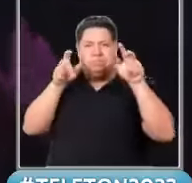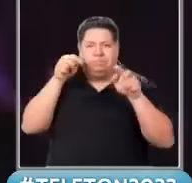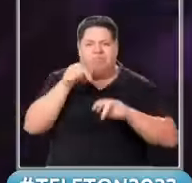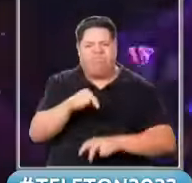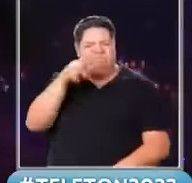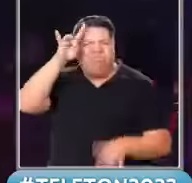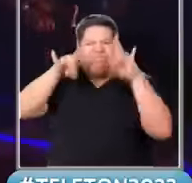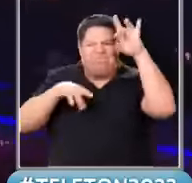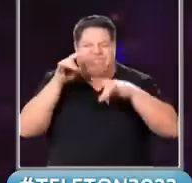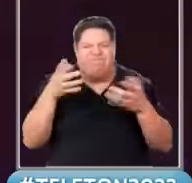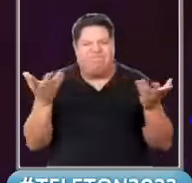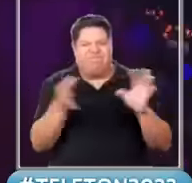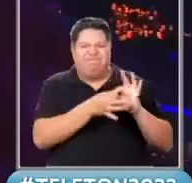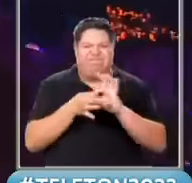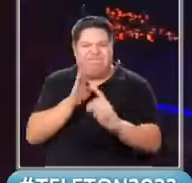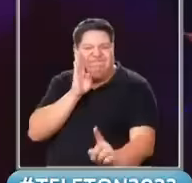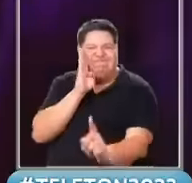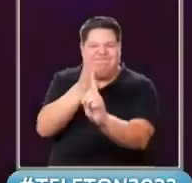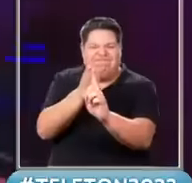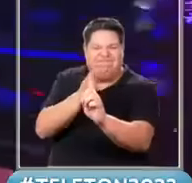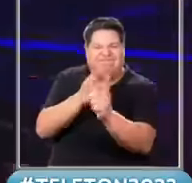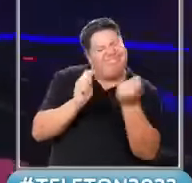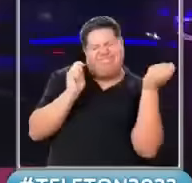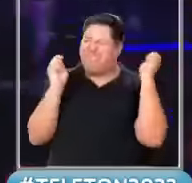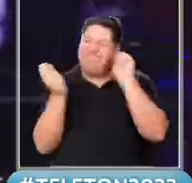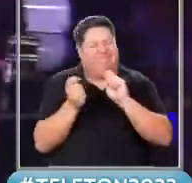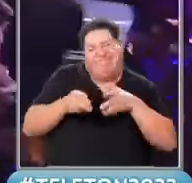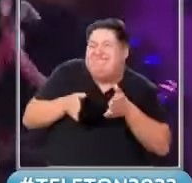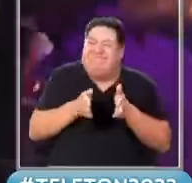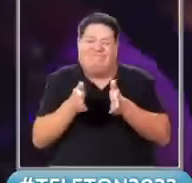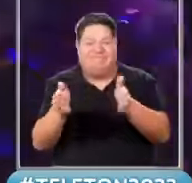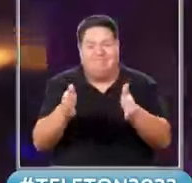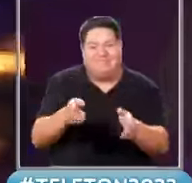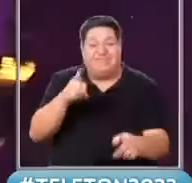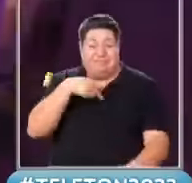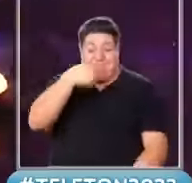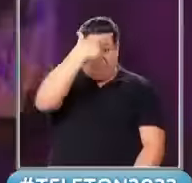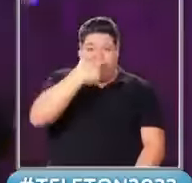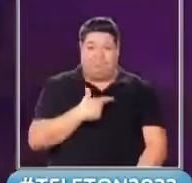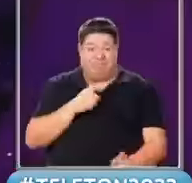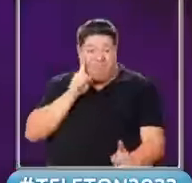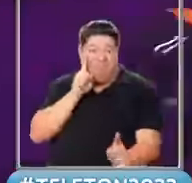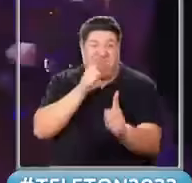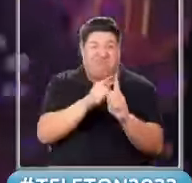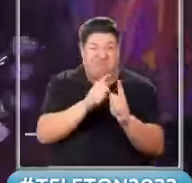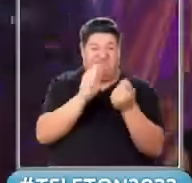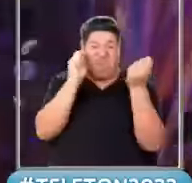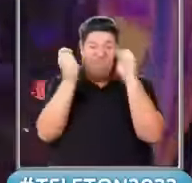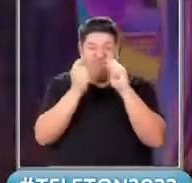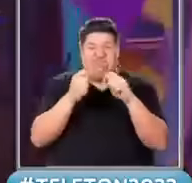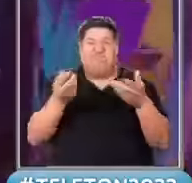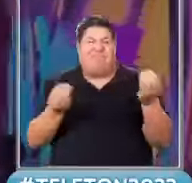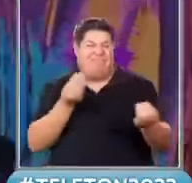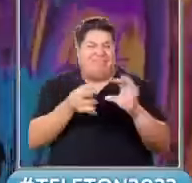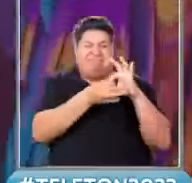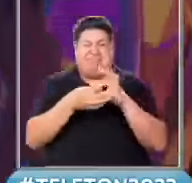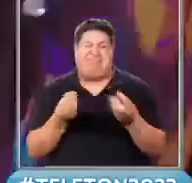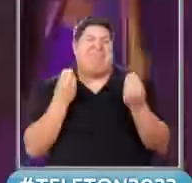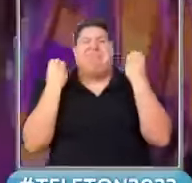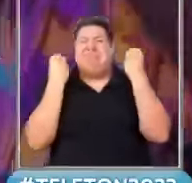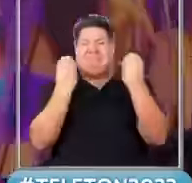Desperté con ganas de saber qué pasa si quiero cambiar mi rumbo. Qué pasa si no soy la única que quiere transformar el